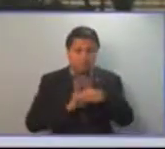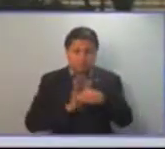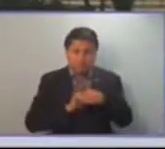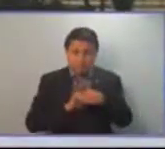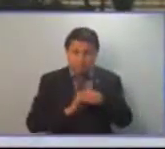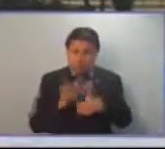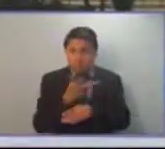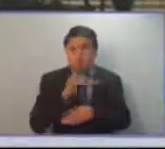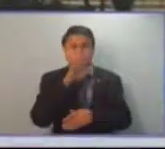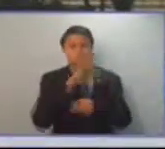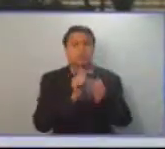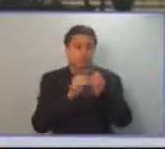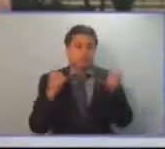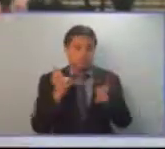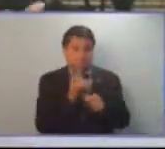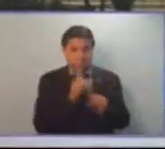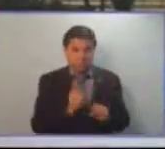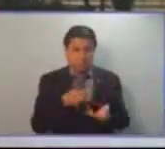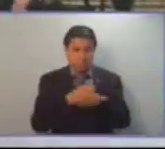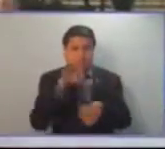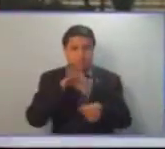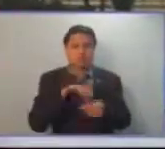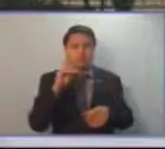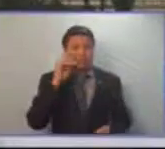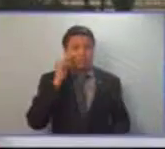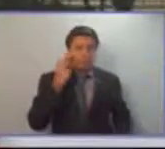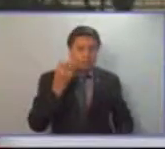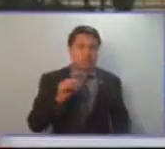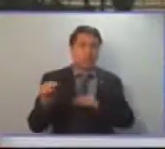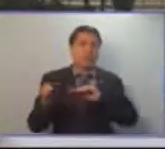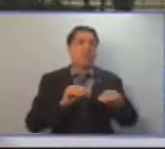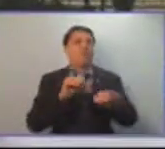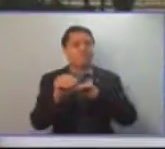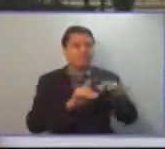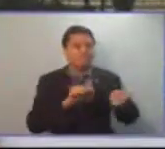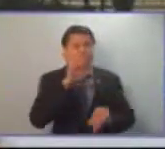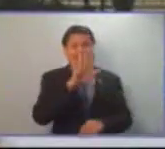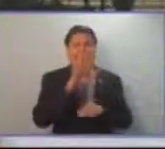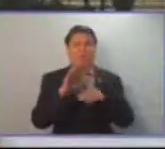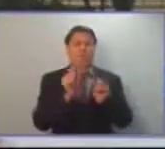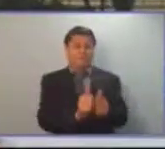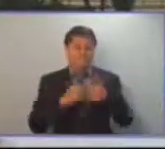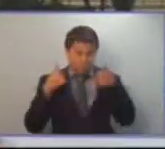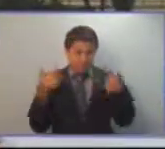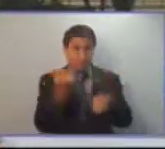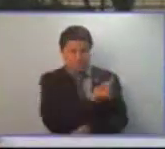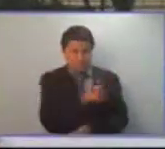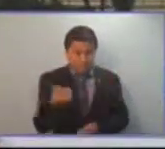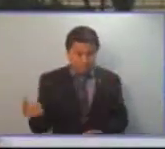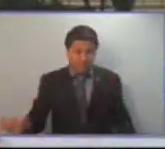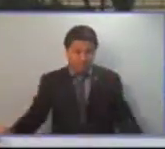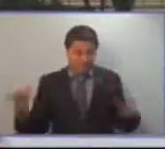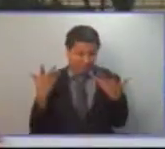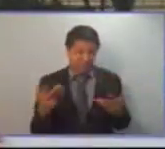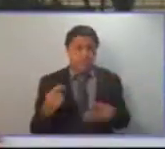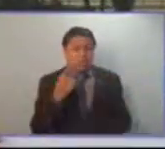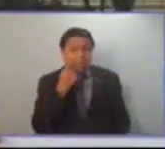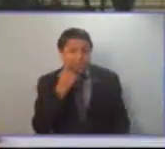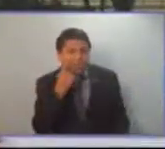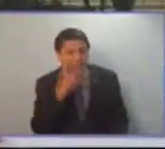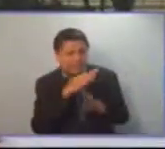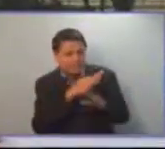es a los 5 millones. O sea, quiere decir movilizar a los 5 millones y cuidar celosa